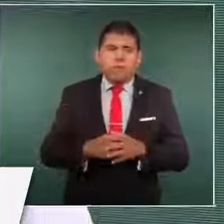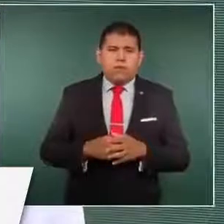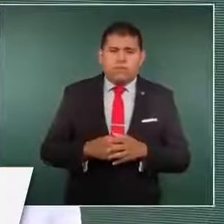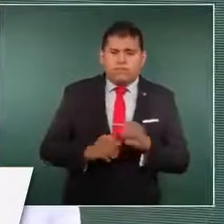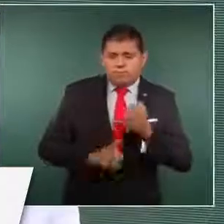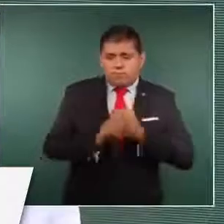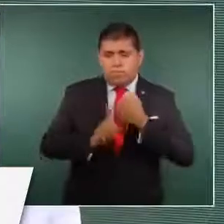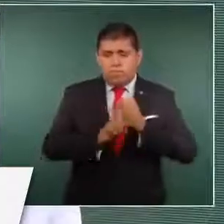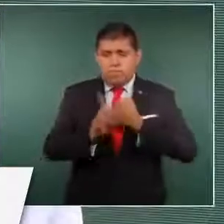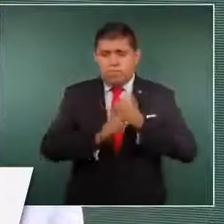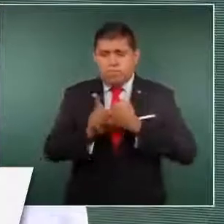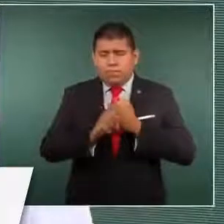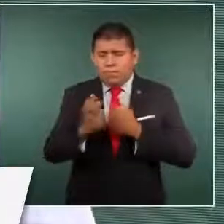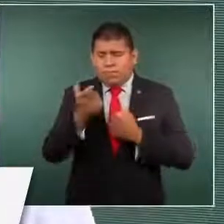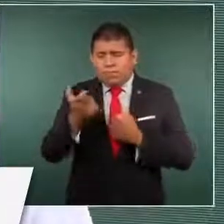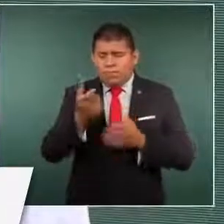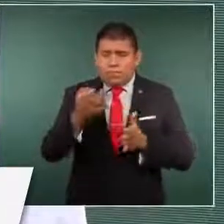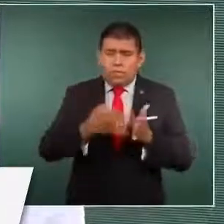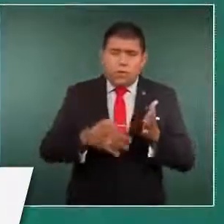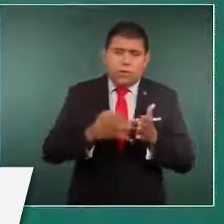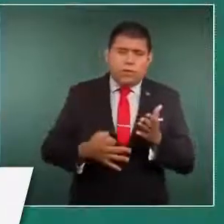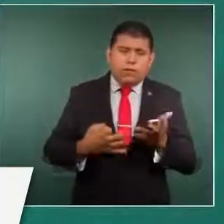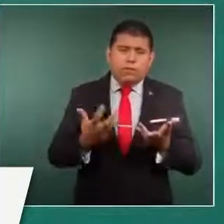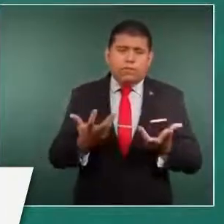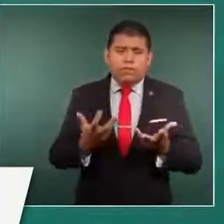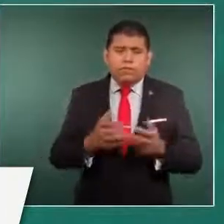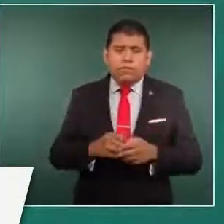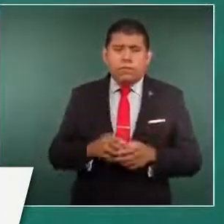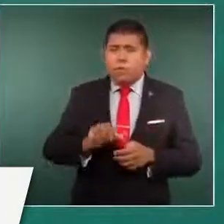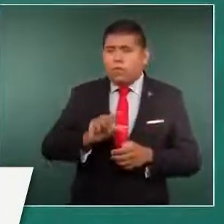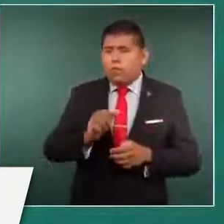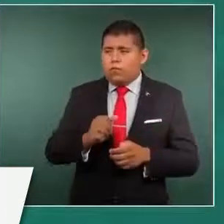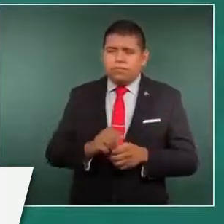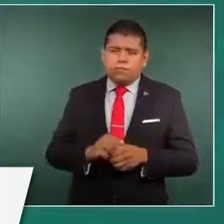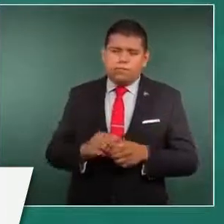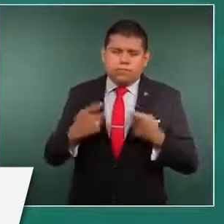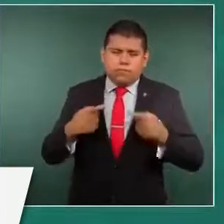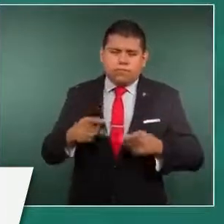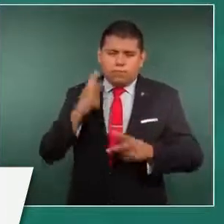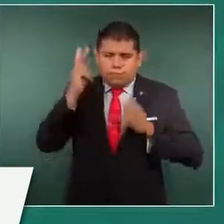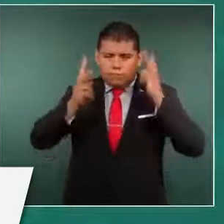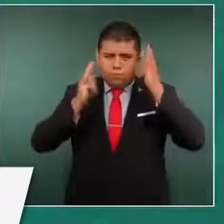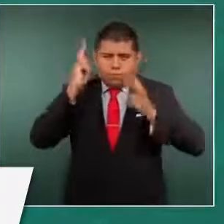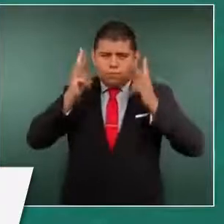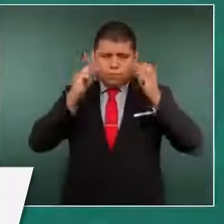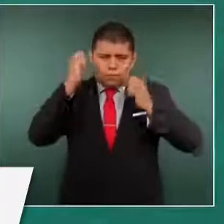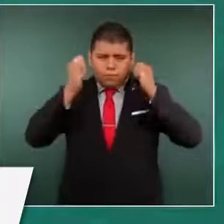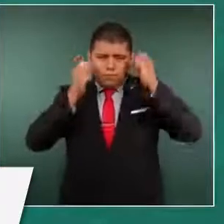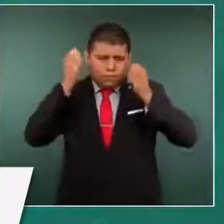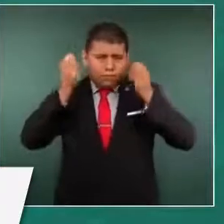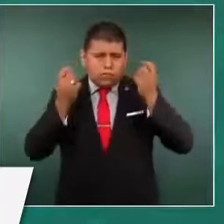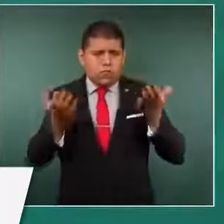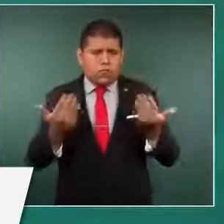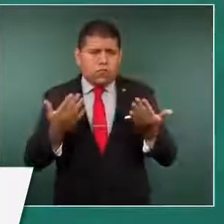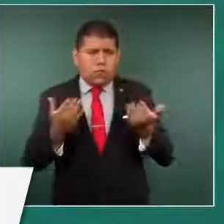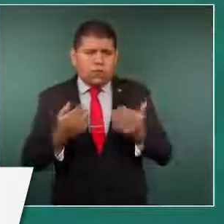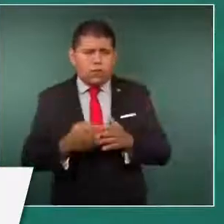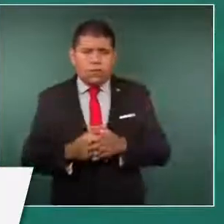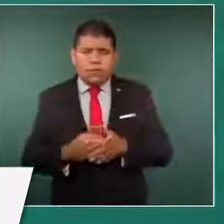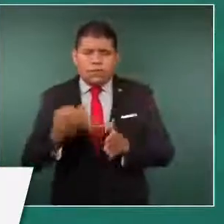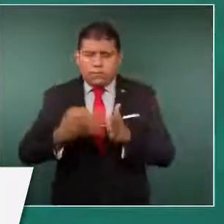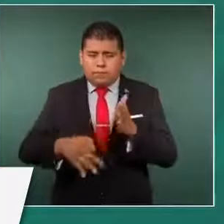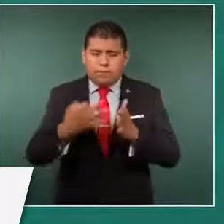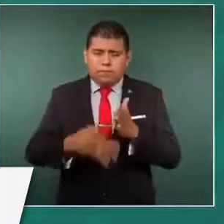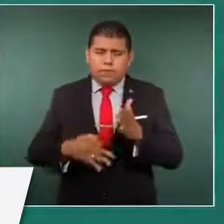crisis por falta de turistas, porque no hay la afluencia turística que había anteriormente, pero